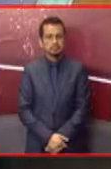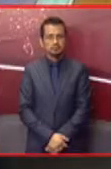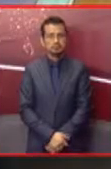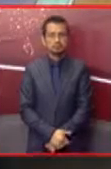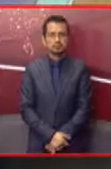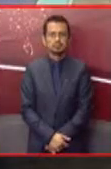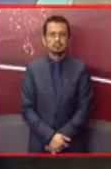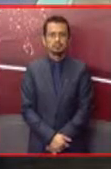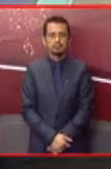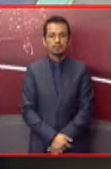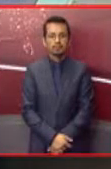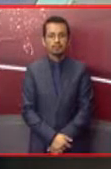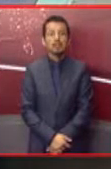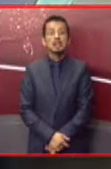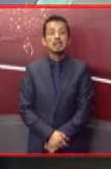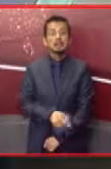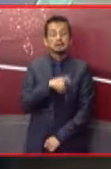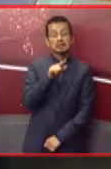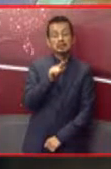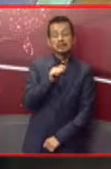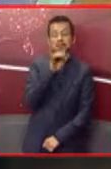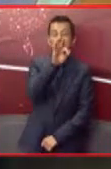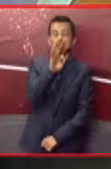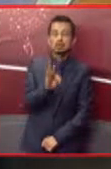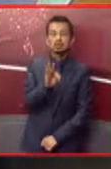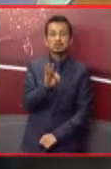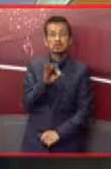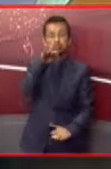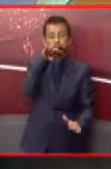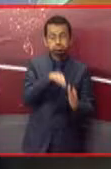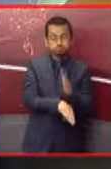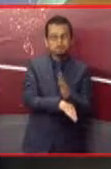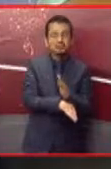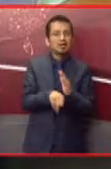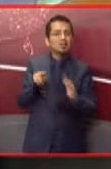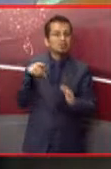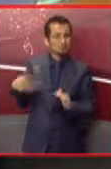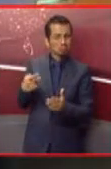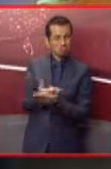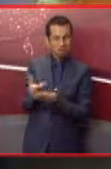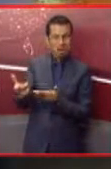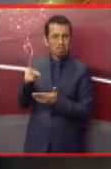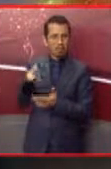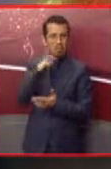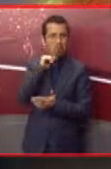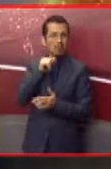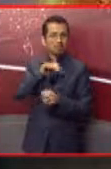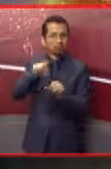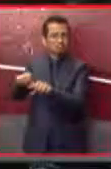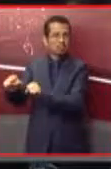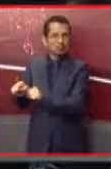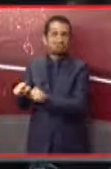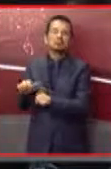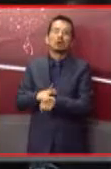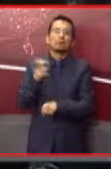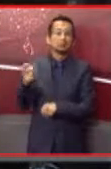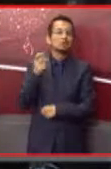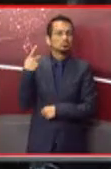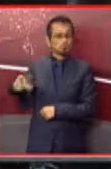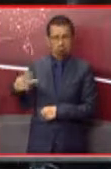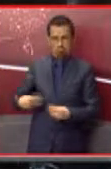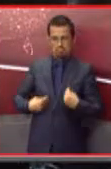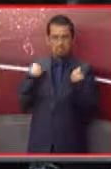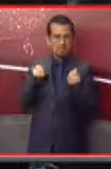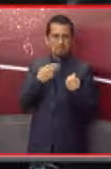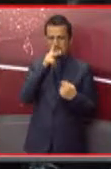Ante la pérdida de más del 70% que ha sufrido el poder adquisitivo del salario mínimo en el país, causando con ello la precarización de las condiciones de vida